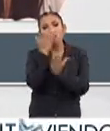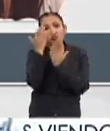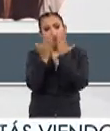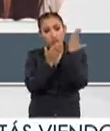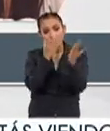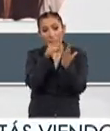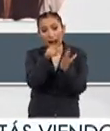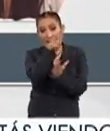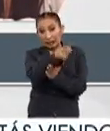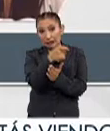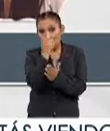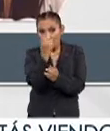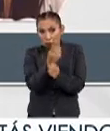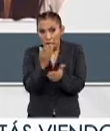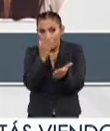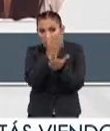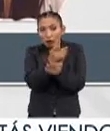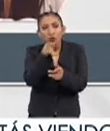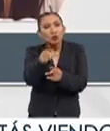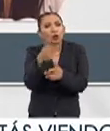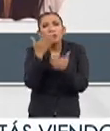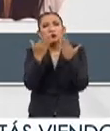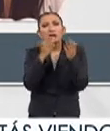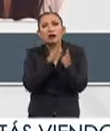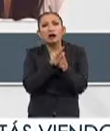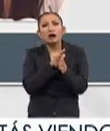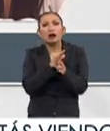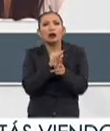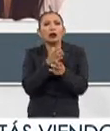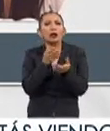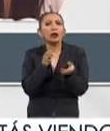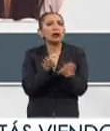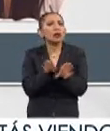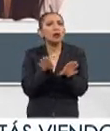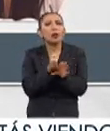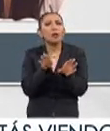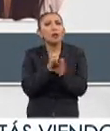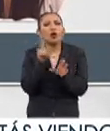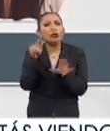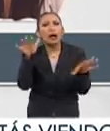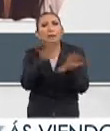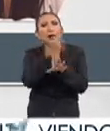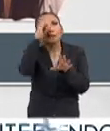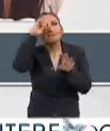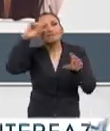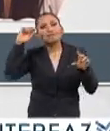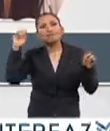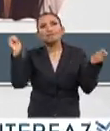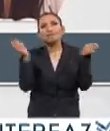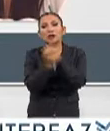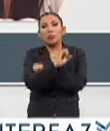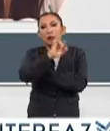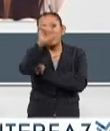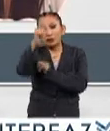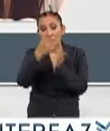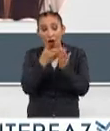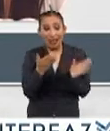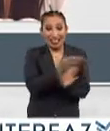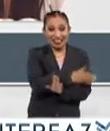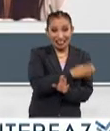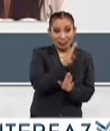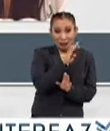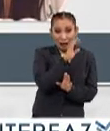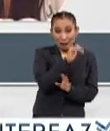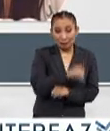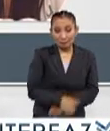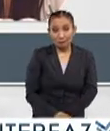académico, que haya estas oportunidades. ¿Tú qué estudias y cómo han cambiado tus perspectivas profesionales a partir de esta oportunidad?